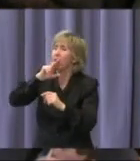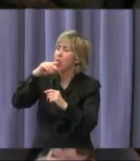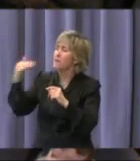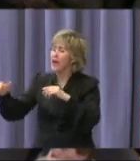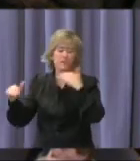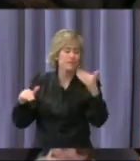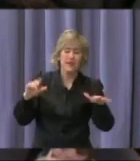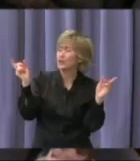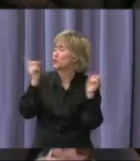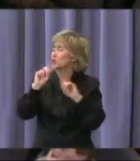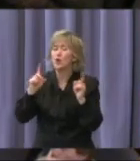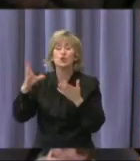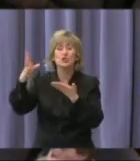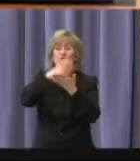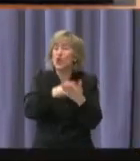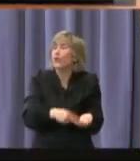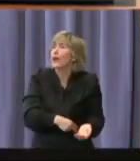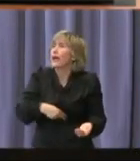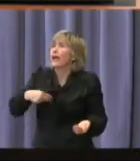las generalizaciones,